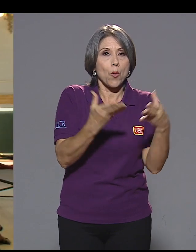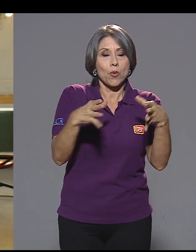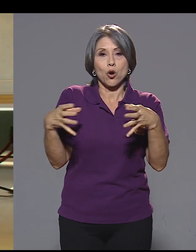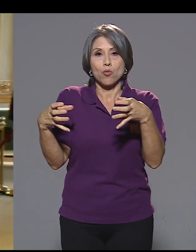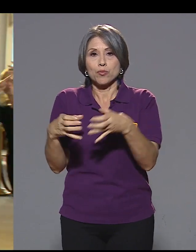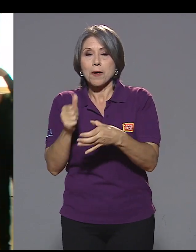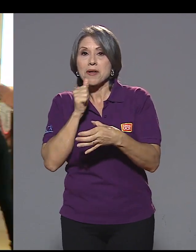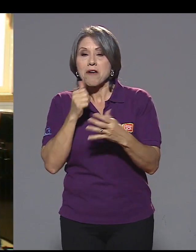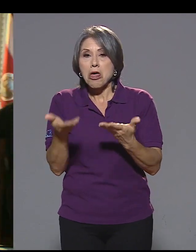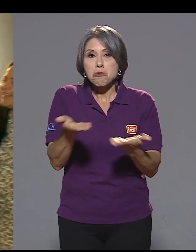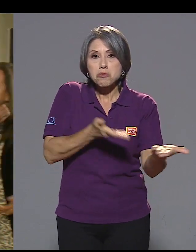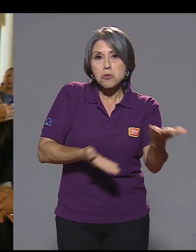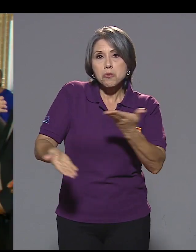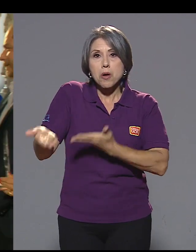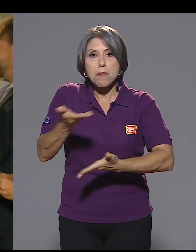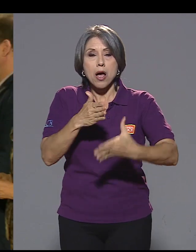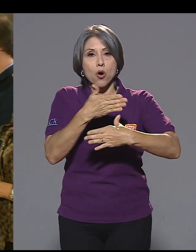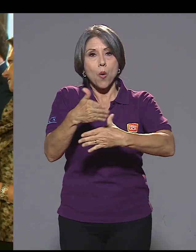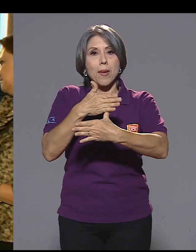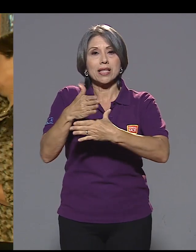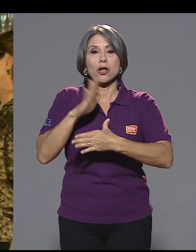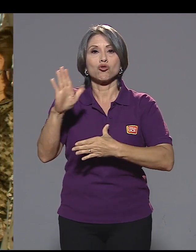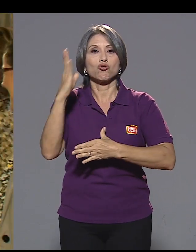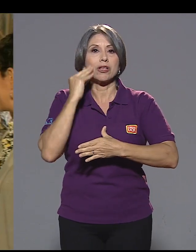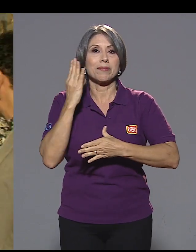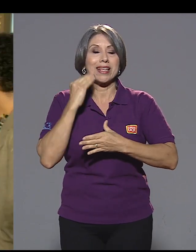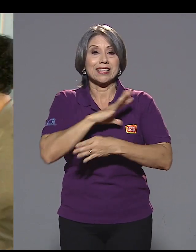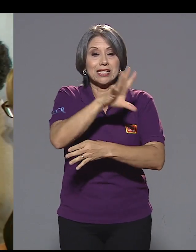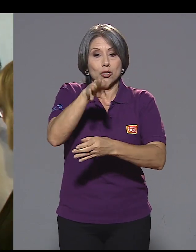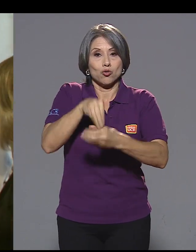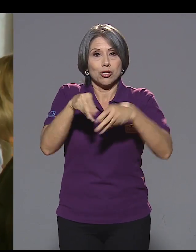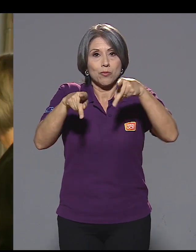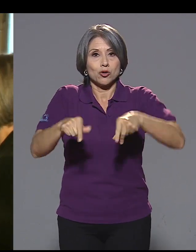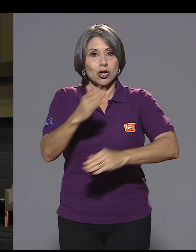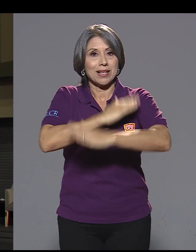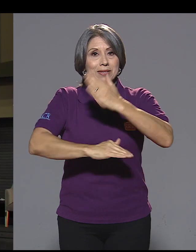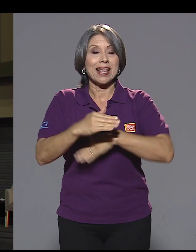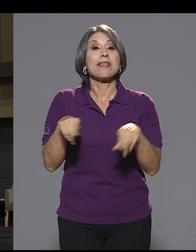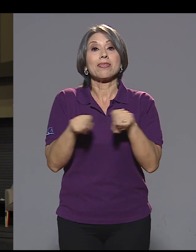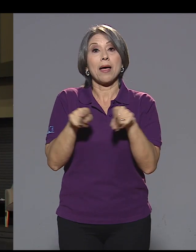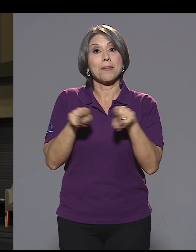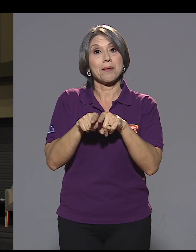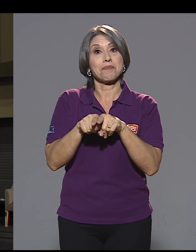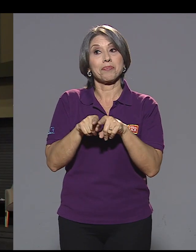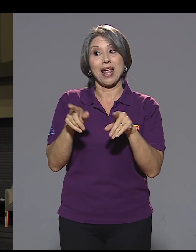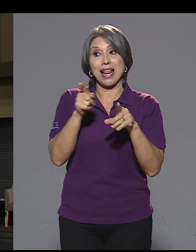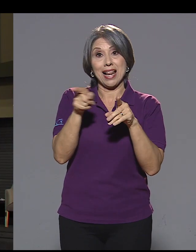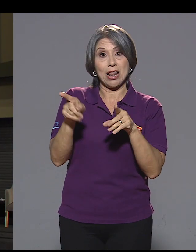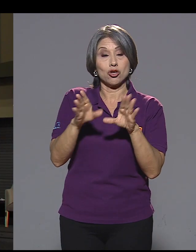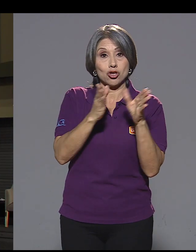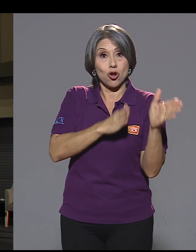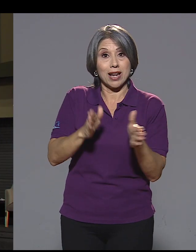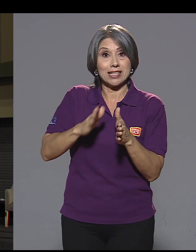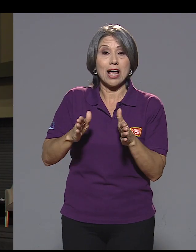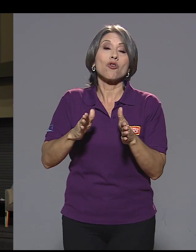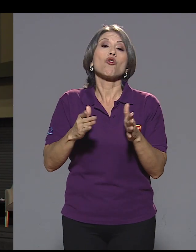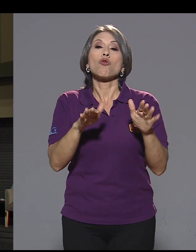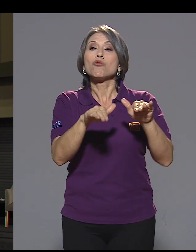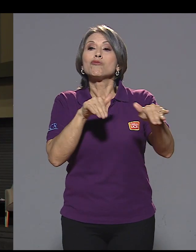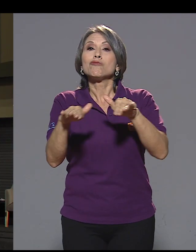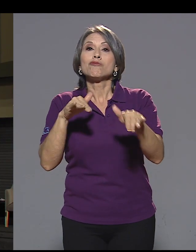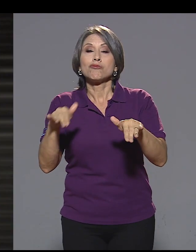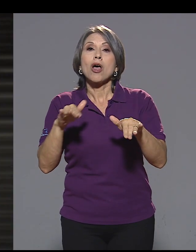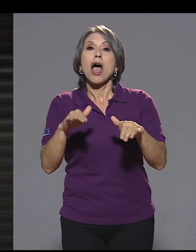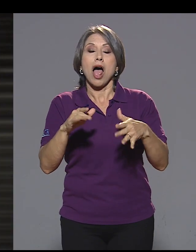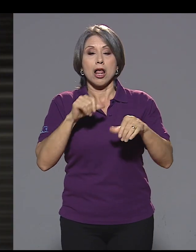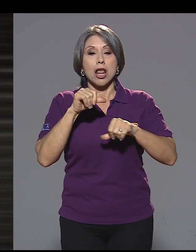que compartieron sus experiencias en la inclusión y también la convocatoria por parte de la organización para firmar el compromiso de